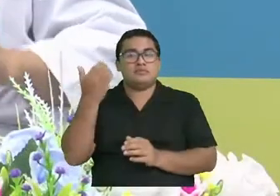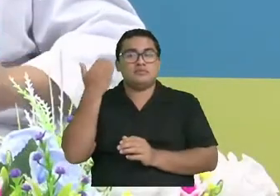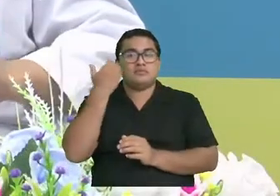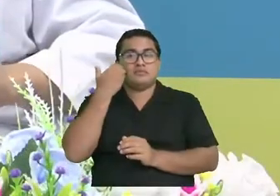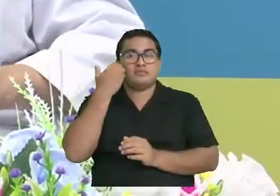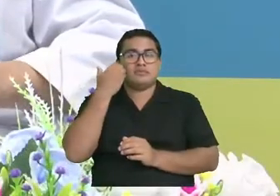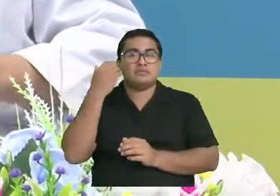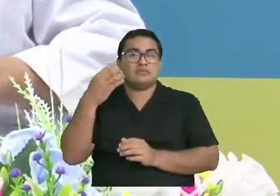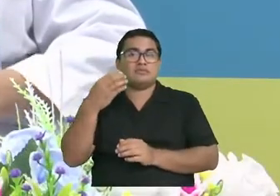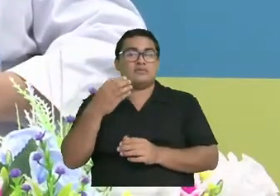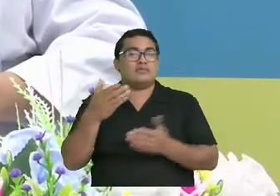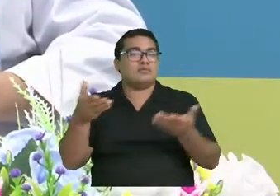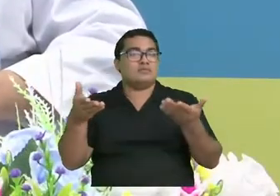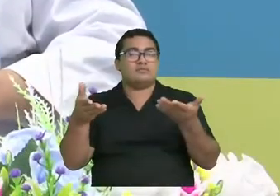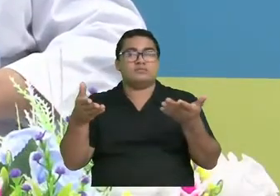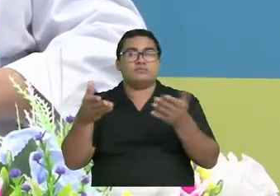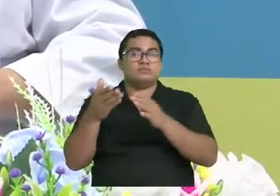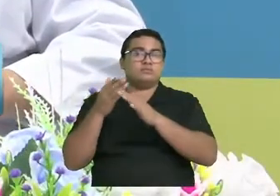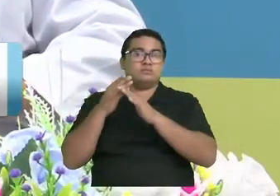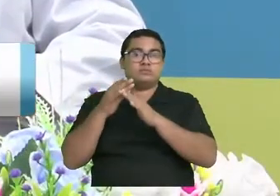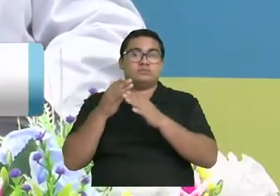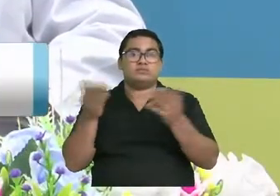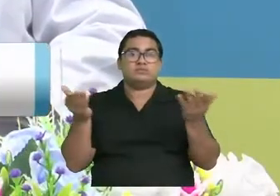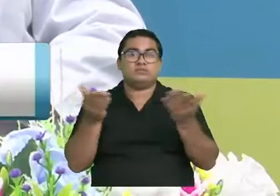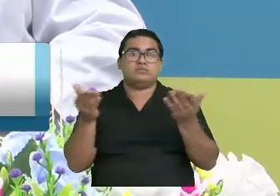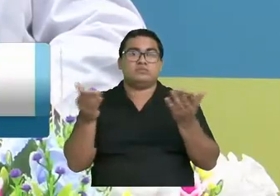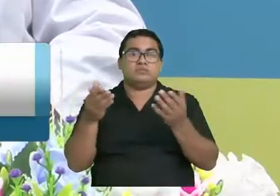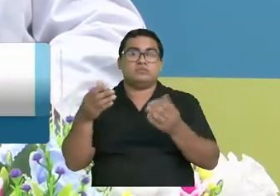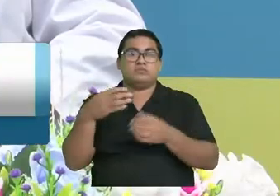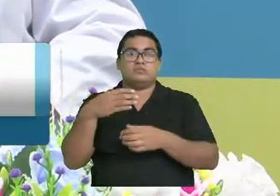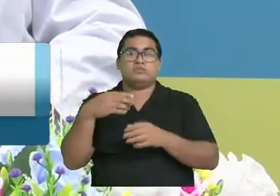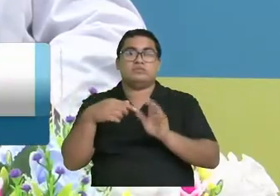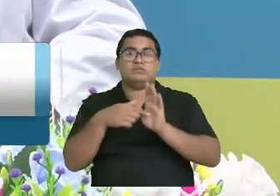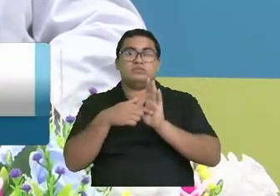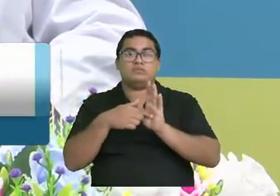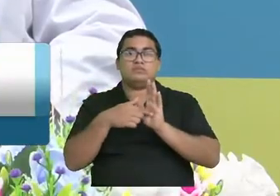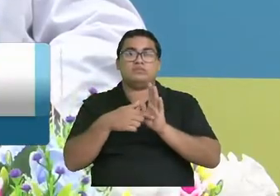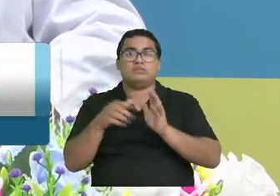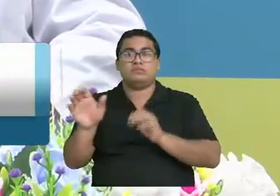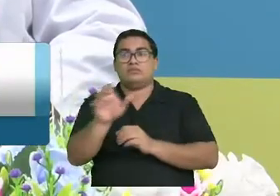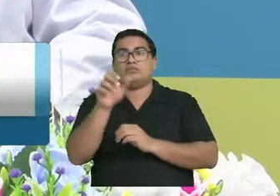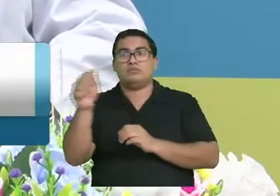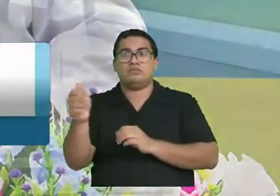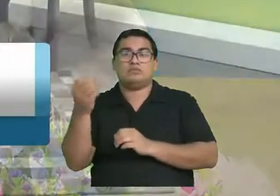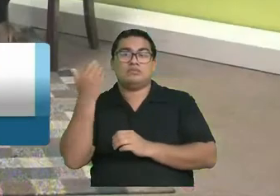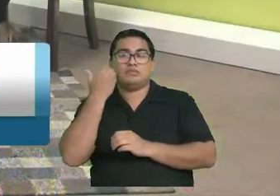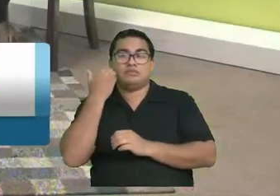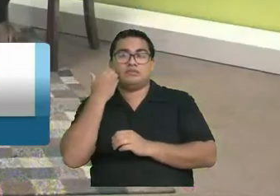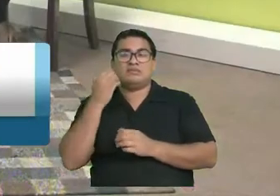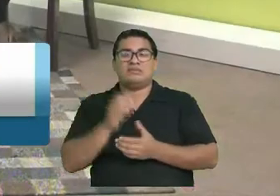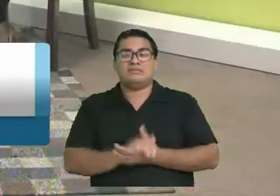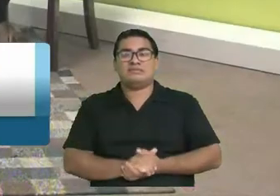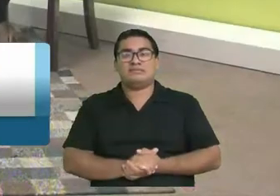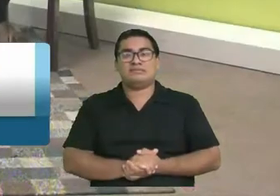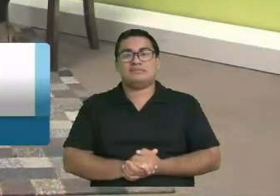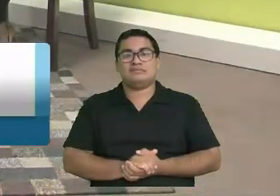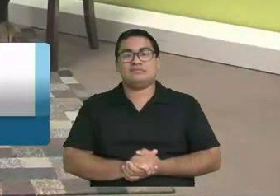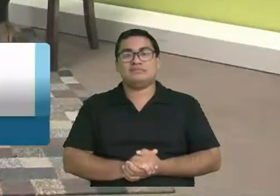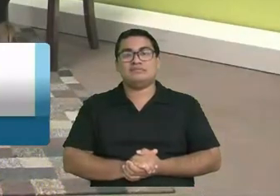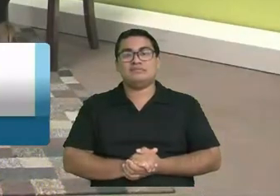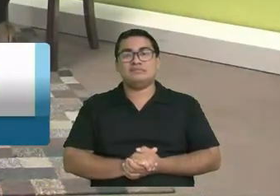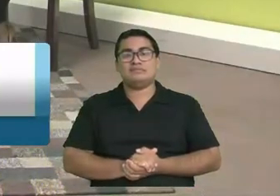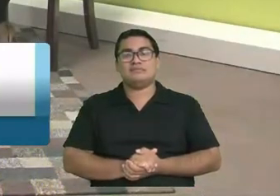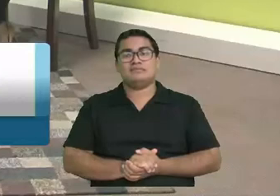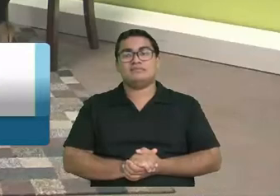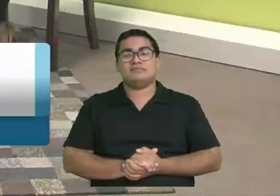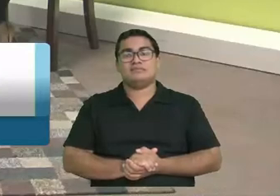enfermedad autoinmune. Está asociado cuando se asocia a otra enfermedad, quiere decir. Así es que podemos tener,